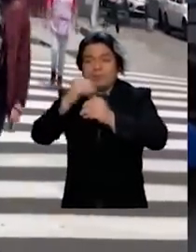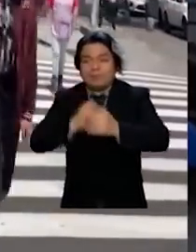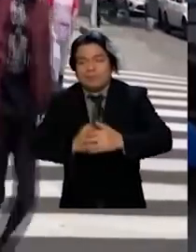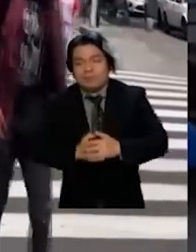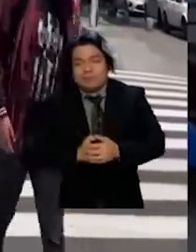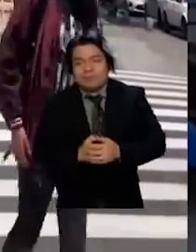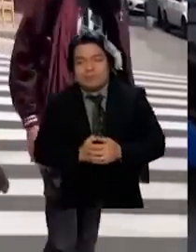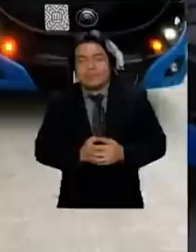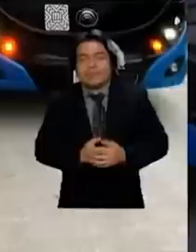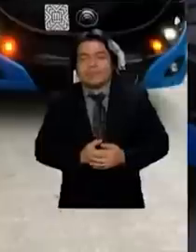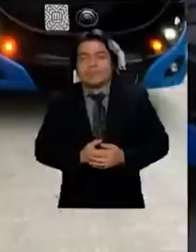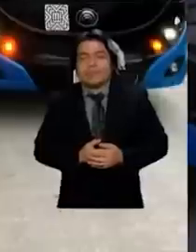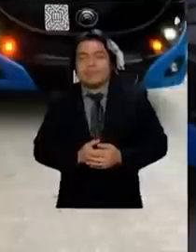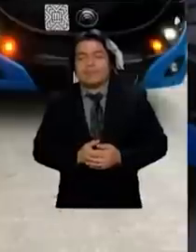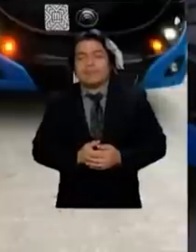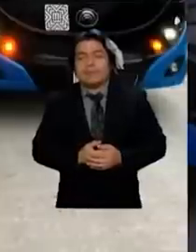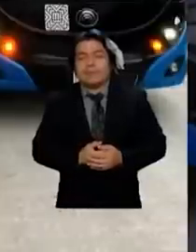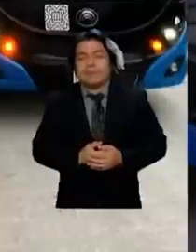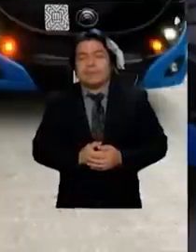Adelante.